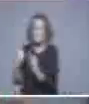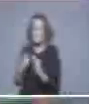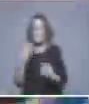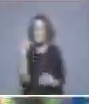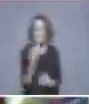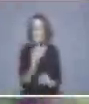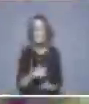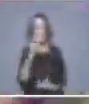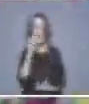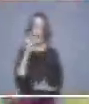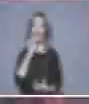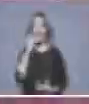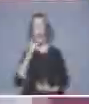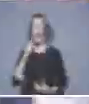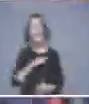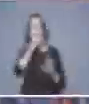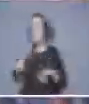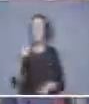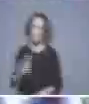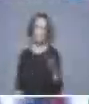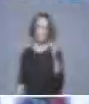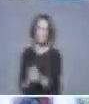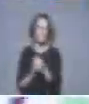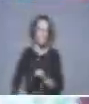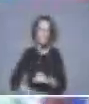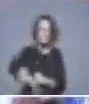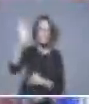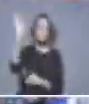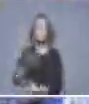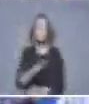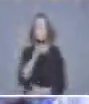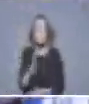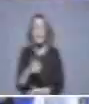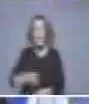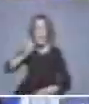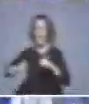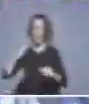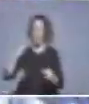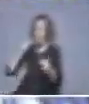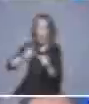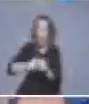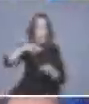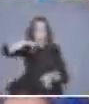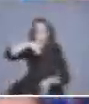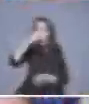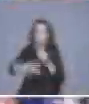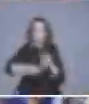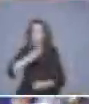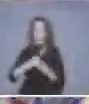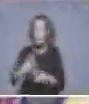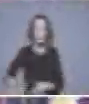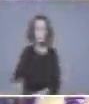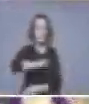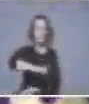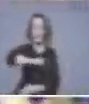el señor Rajoy, mira, vete al carajo. Porque todo tu mandato, lo único que has hecho es dar